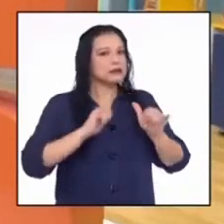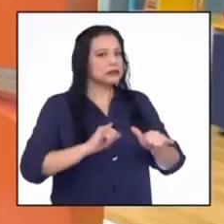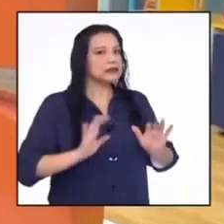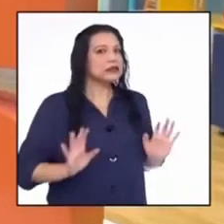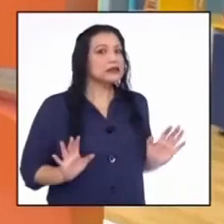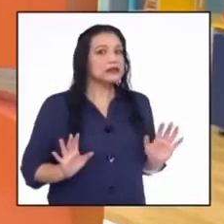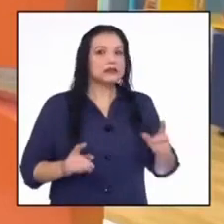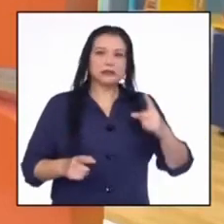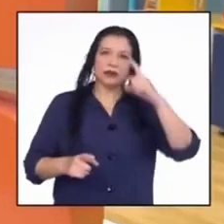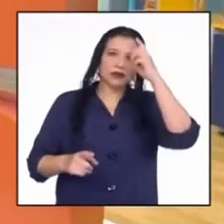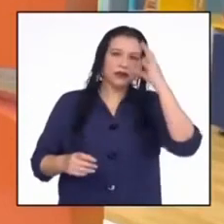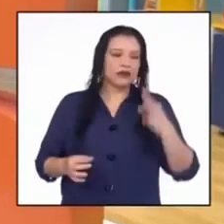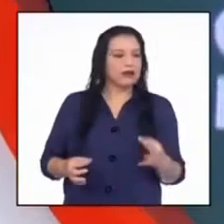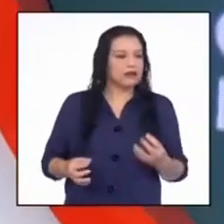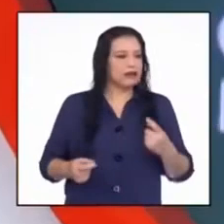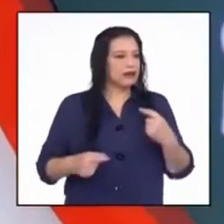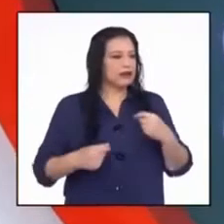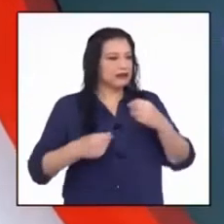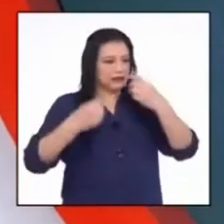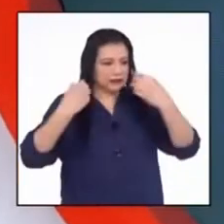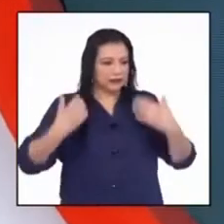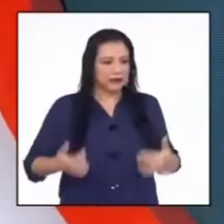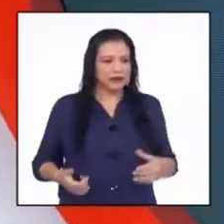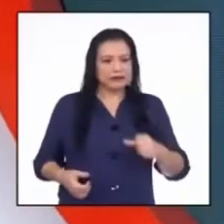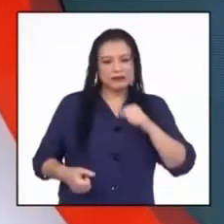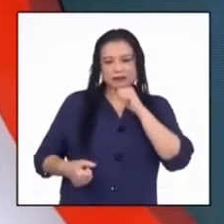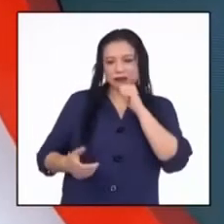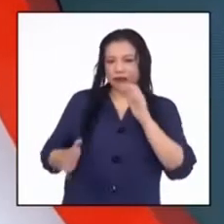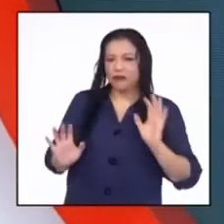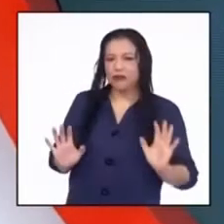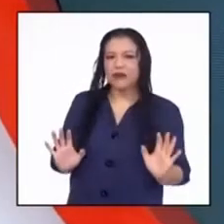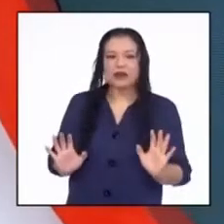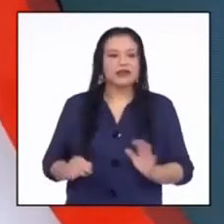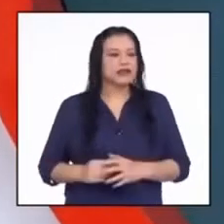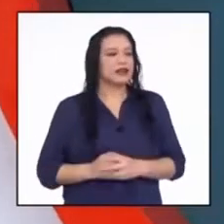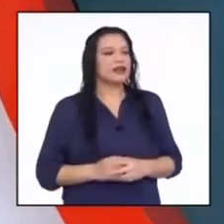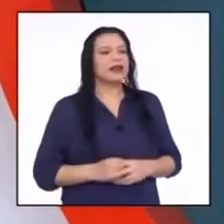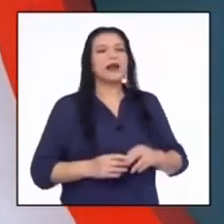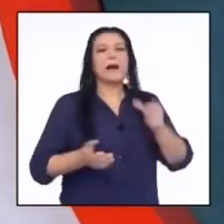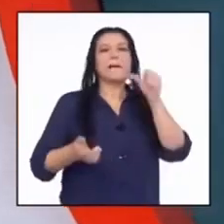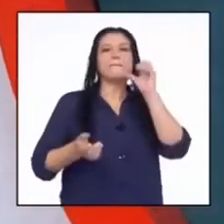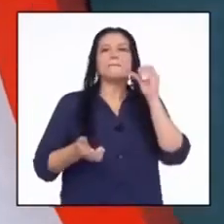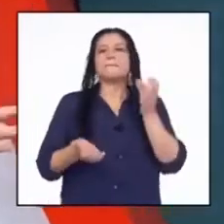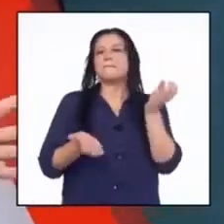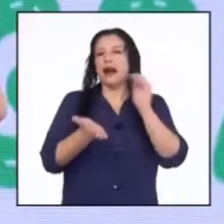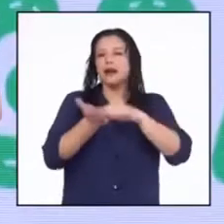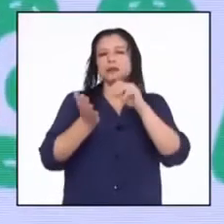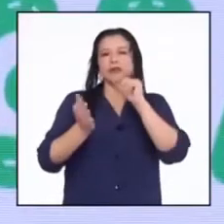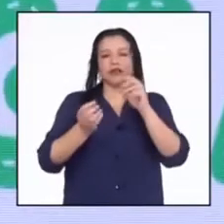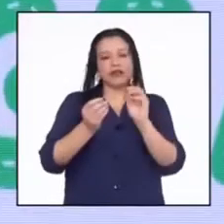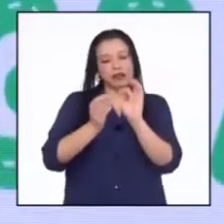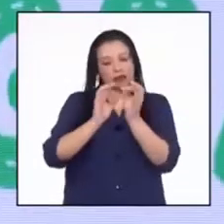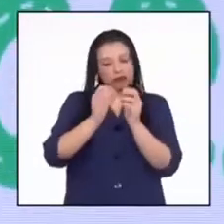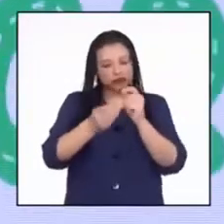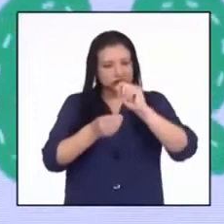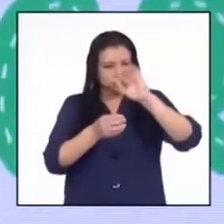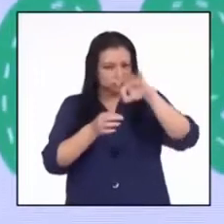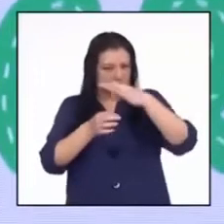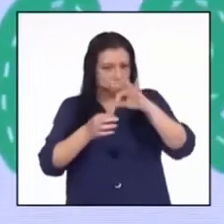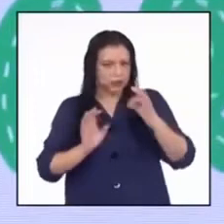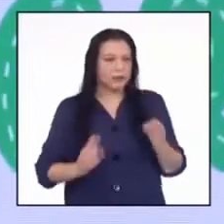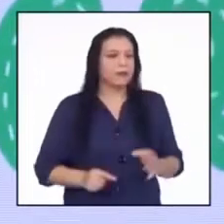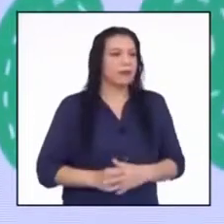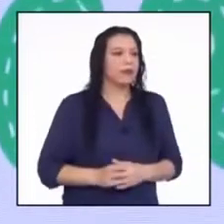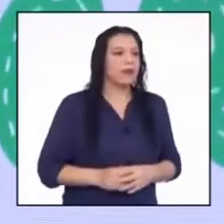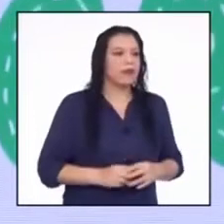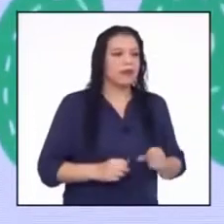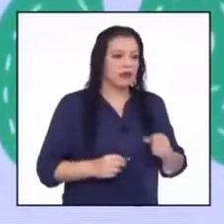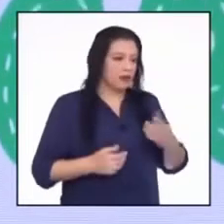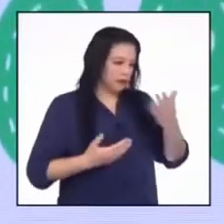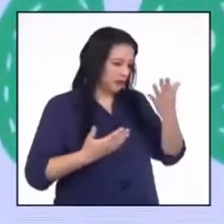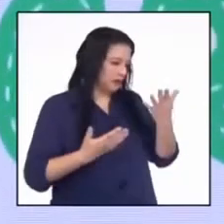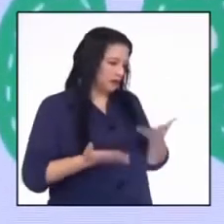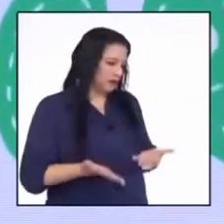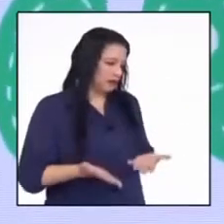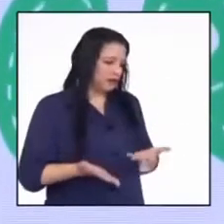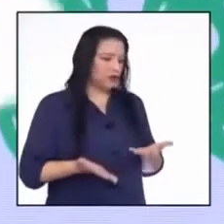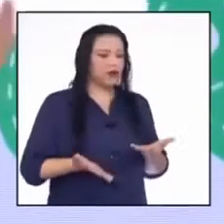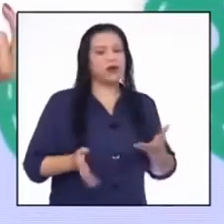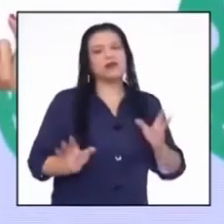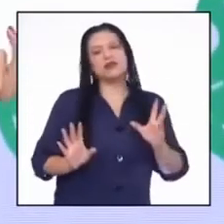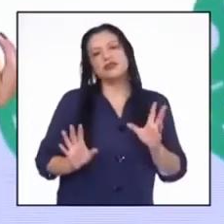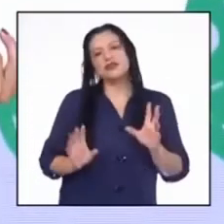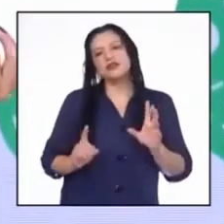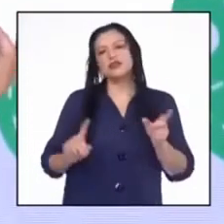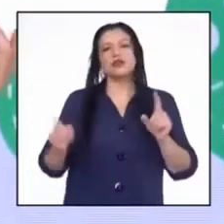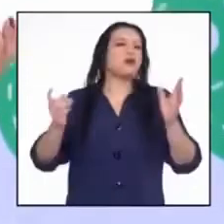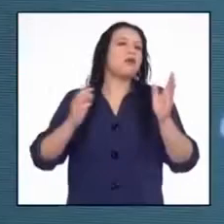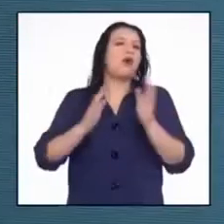no creo que se lo ponga así. Está para que le hagan más ajustes todavía. Claro, entonces esto vendría a ser como